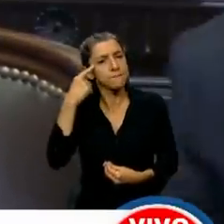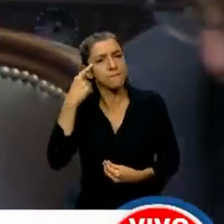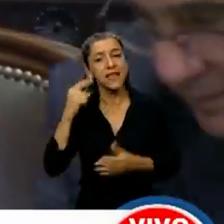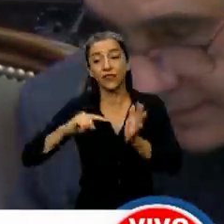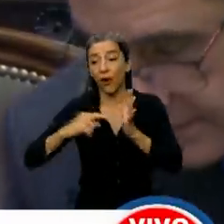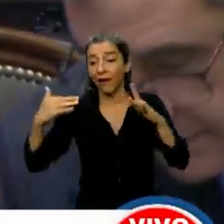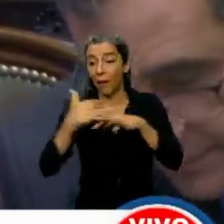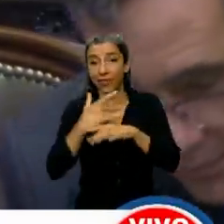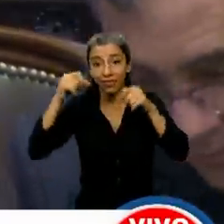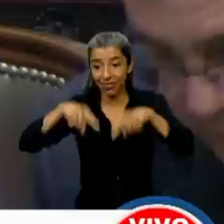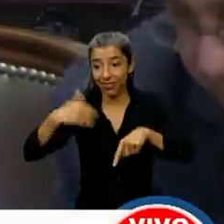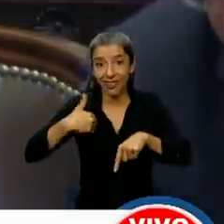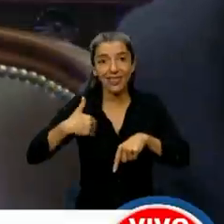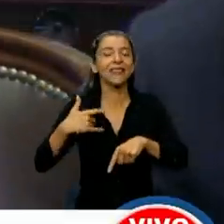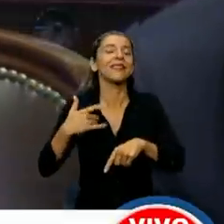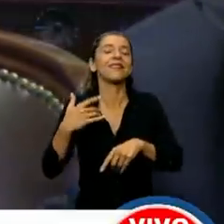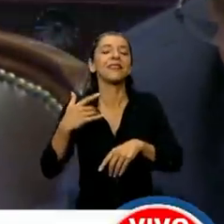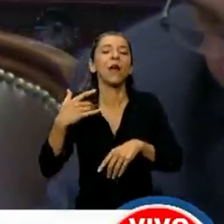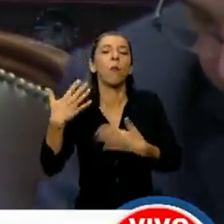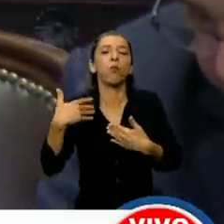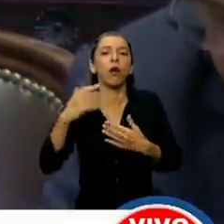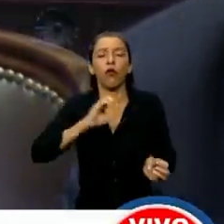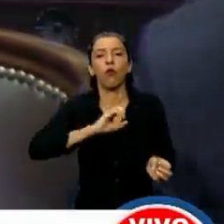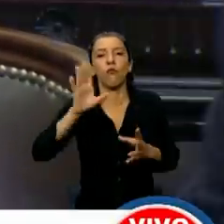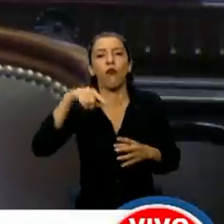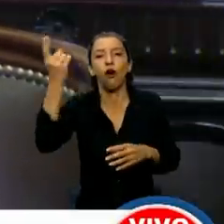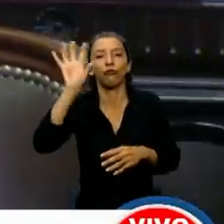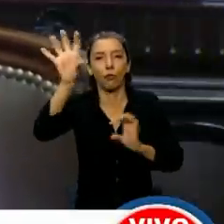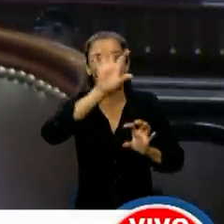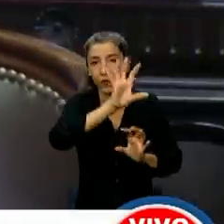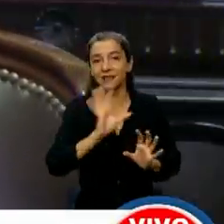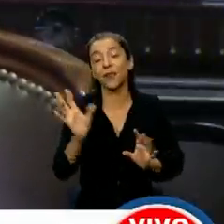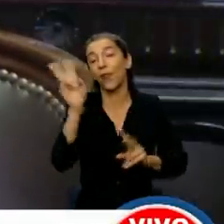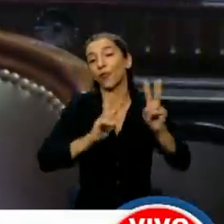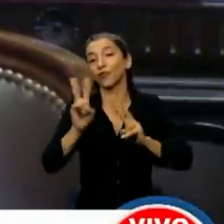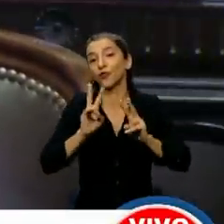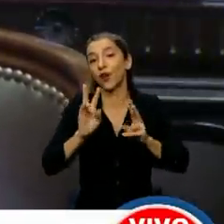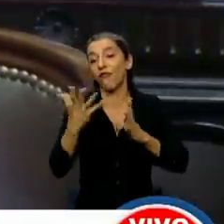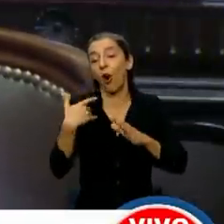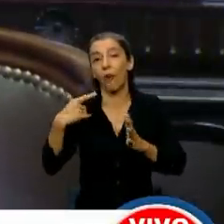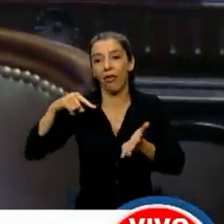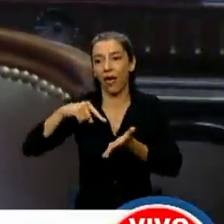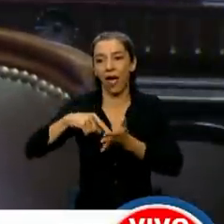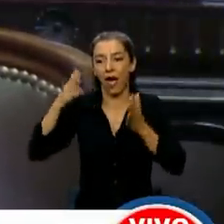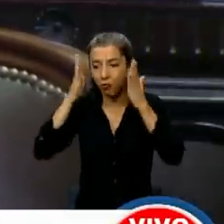provincia al interior para evitar el centralismo yo le quiero decir al señor presidente que mudando edificios no se es más